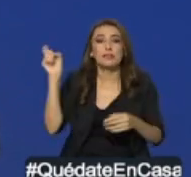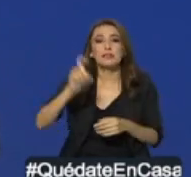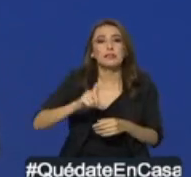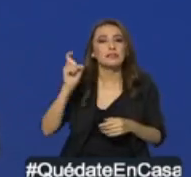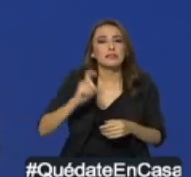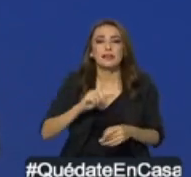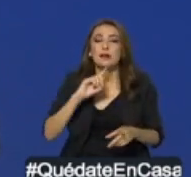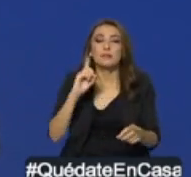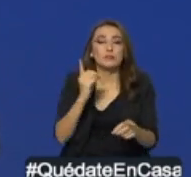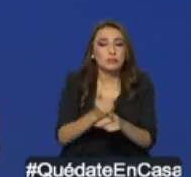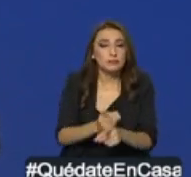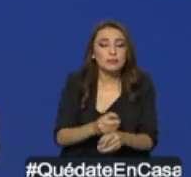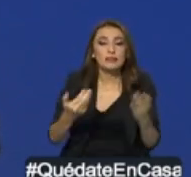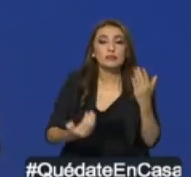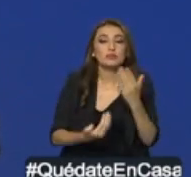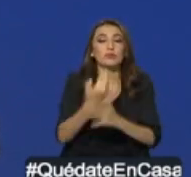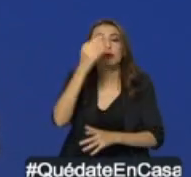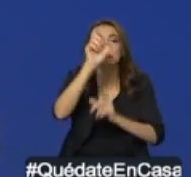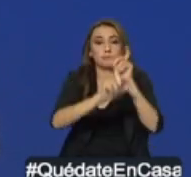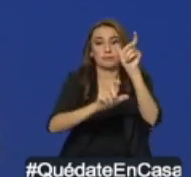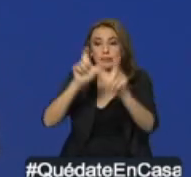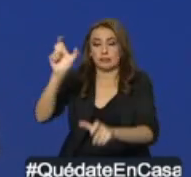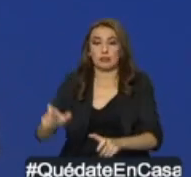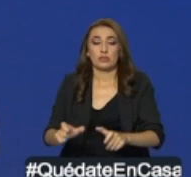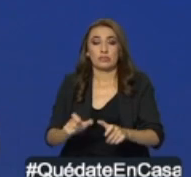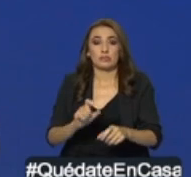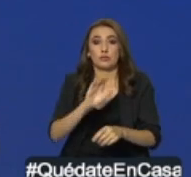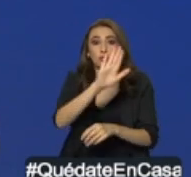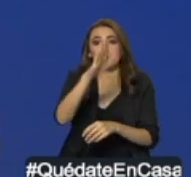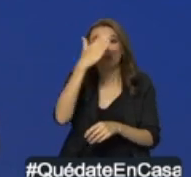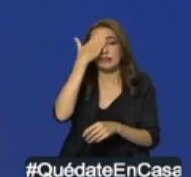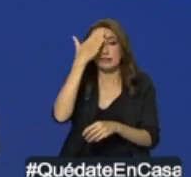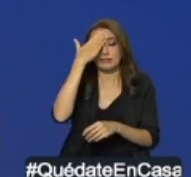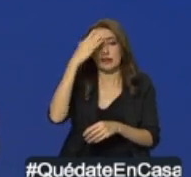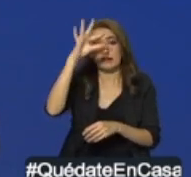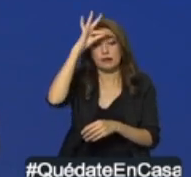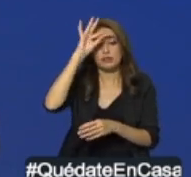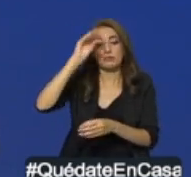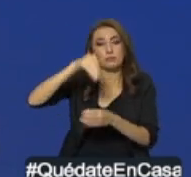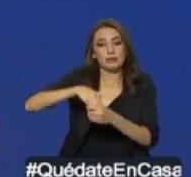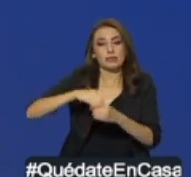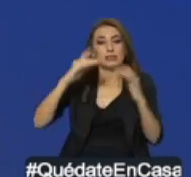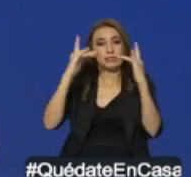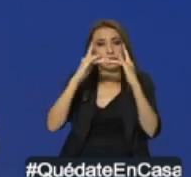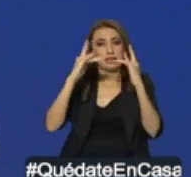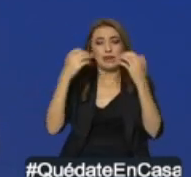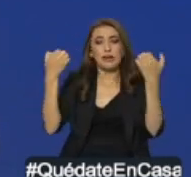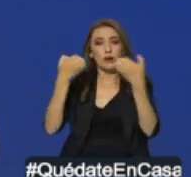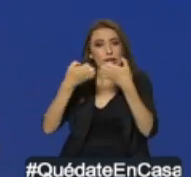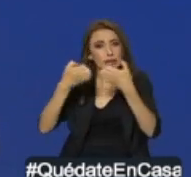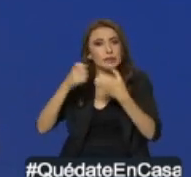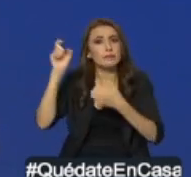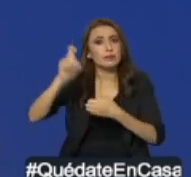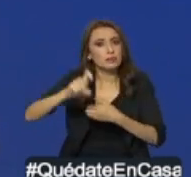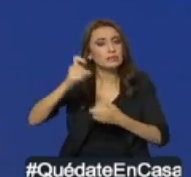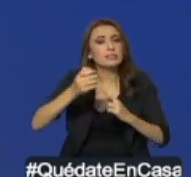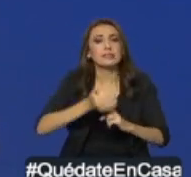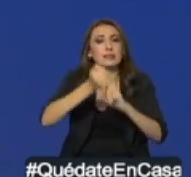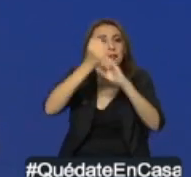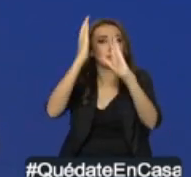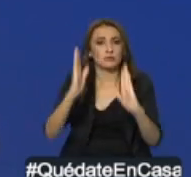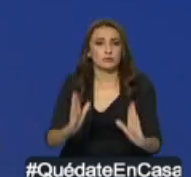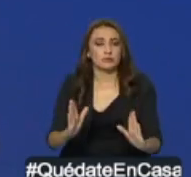dentro de un hospital donde ya existen camas y equipos necesarios no puede funcionar si no se cuenta con el talento humano